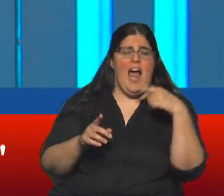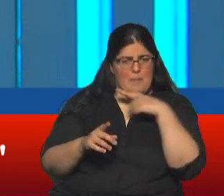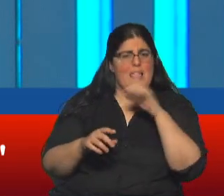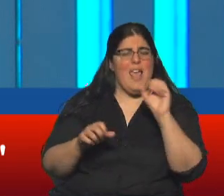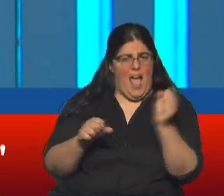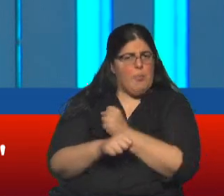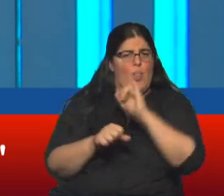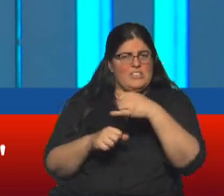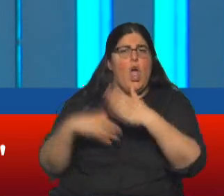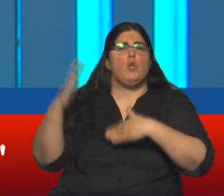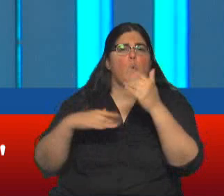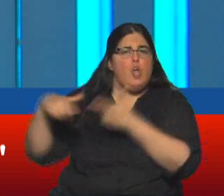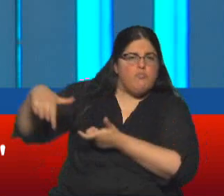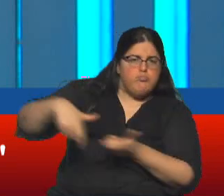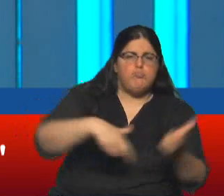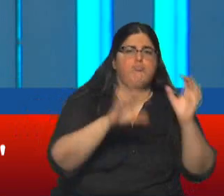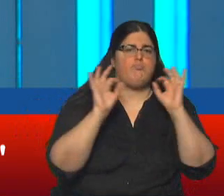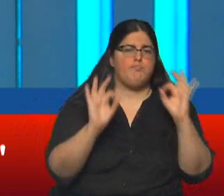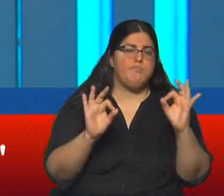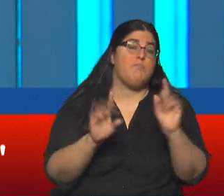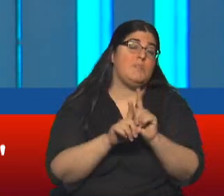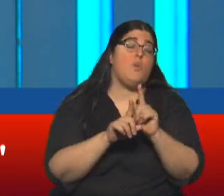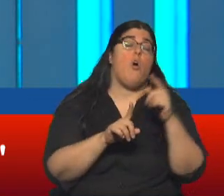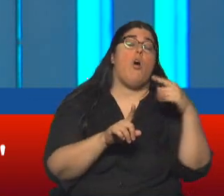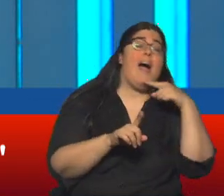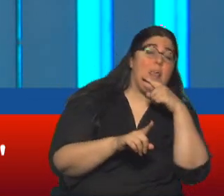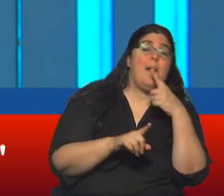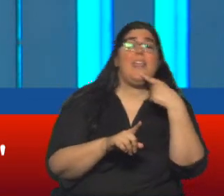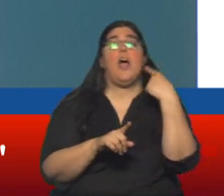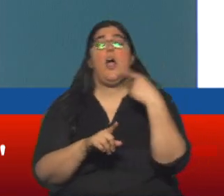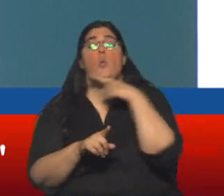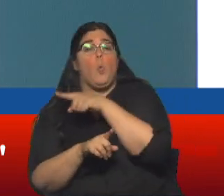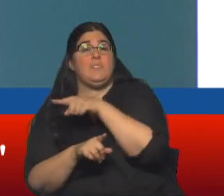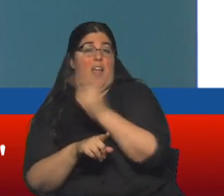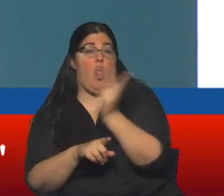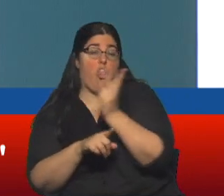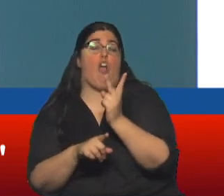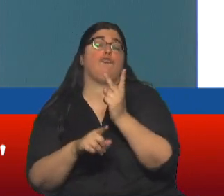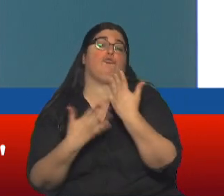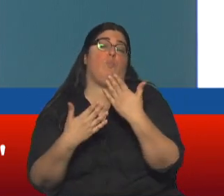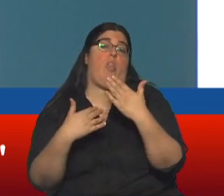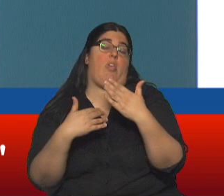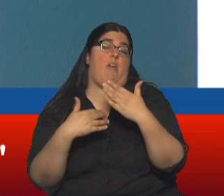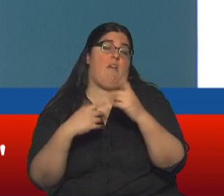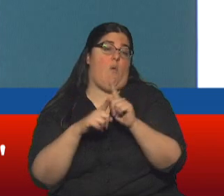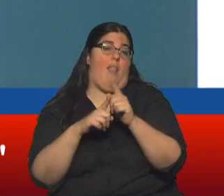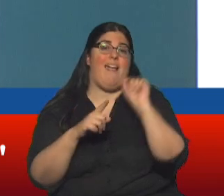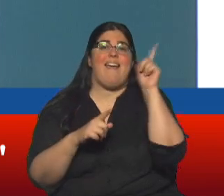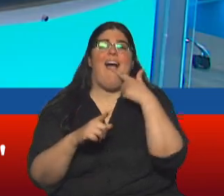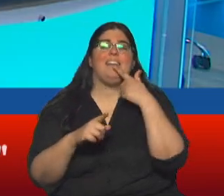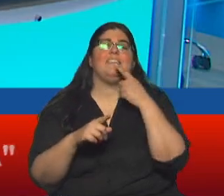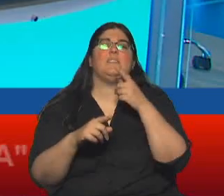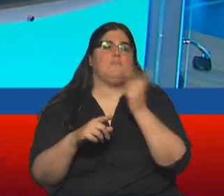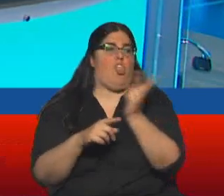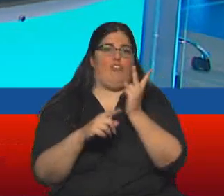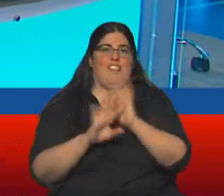Era un proyecto conjunto entre Alemania y Rusia que, como vos decías, Ignacio, le permitía a Rusia abastecer de gas a Europa sin pasar por estos aliados incómodos, como aliados